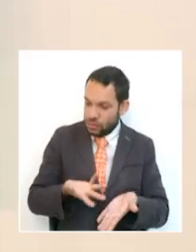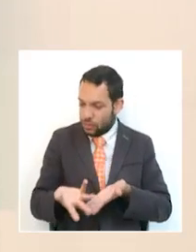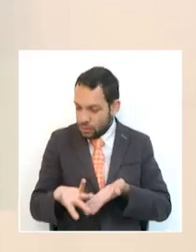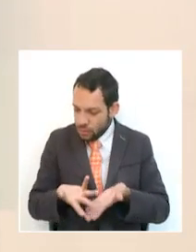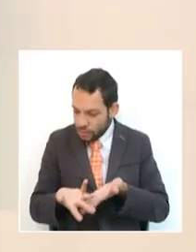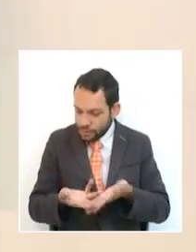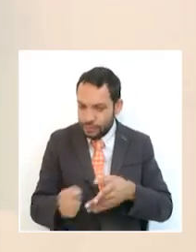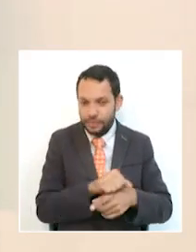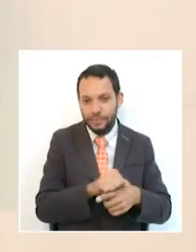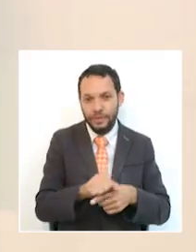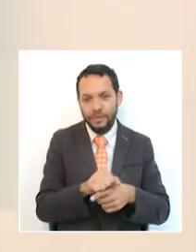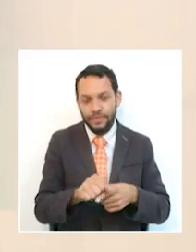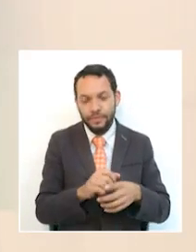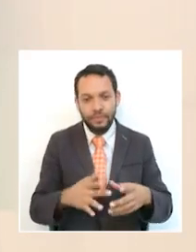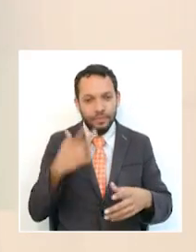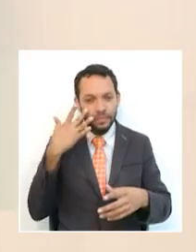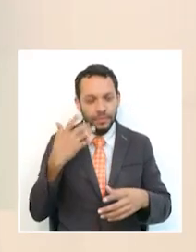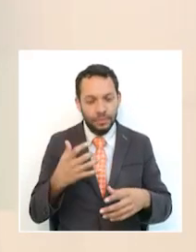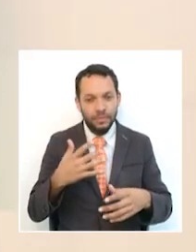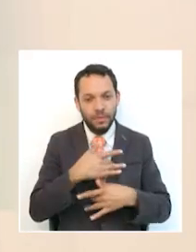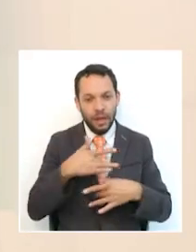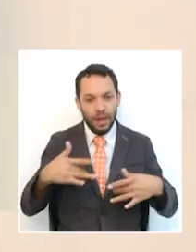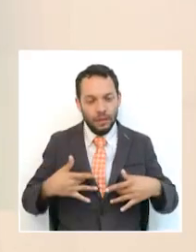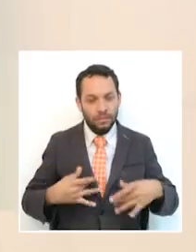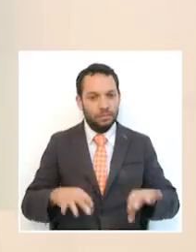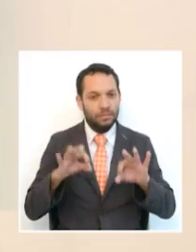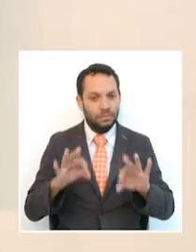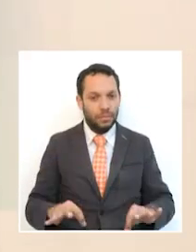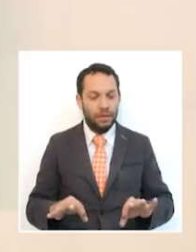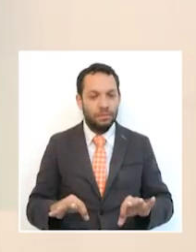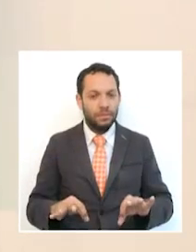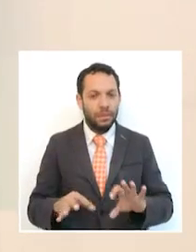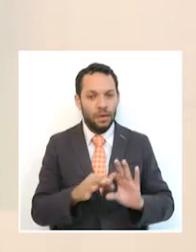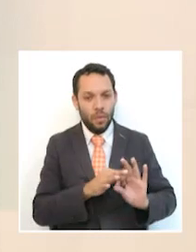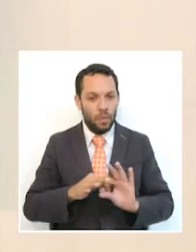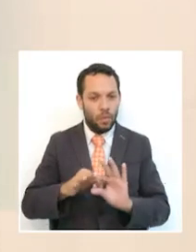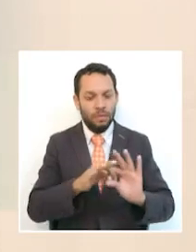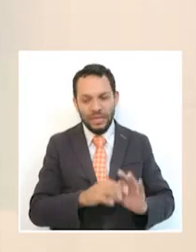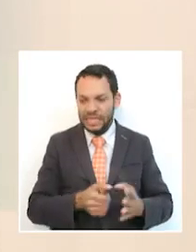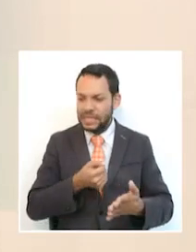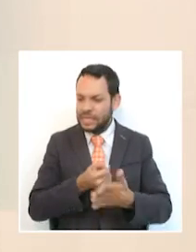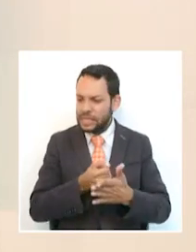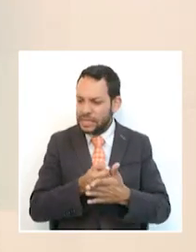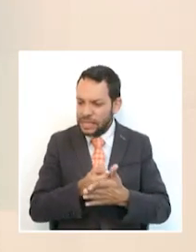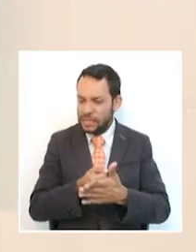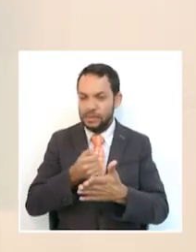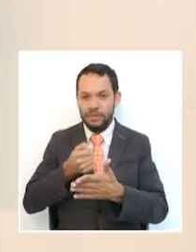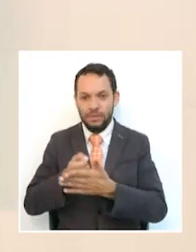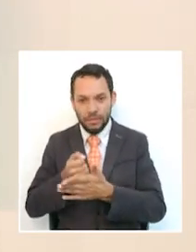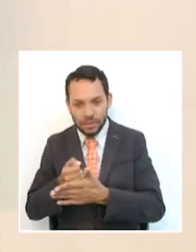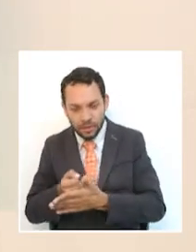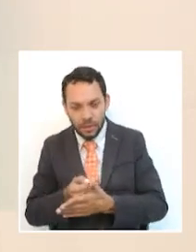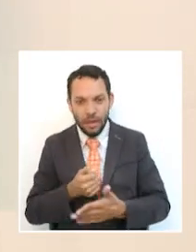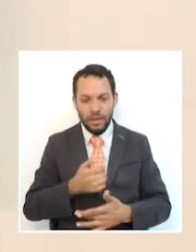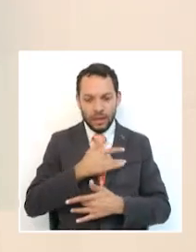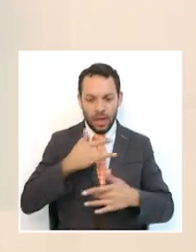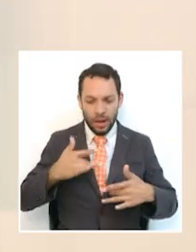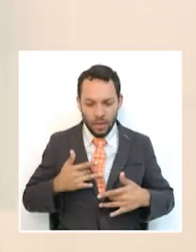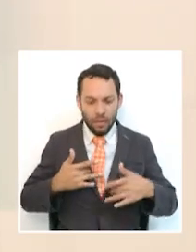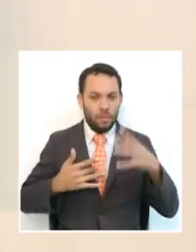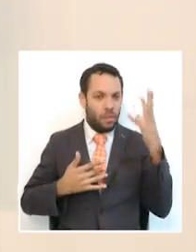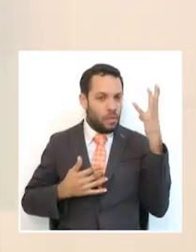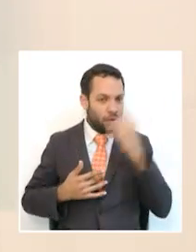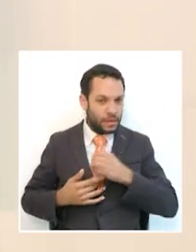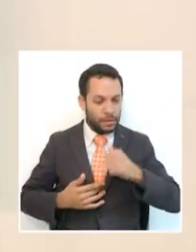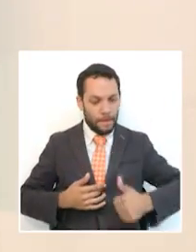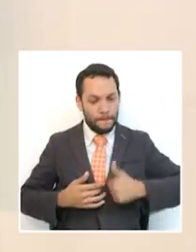terapias maravillosas como lo es un día para tu alma y como siempre he insistido en nuestra salud es lo más hermoso que tenemos y debemos cuidar